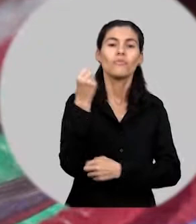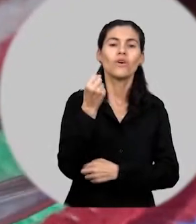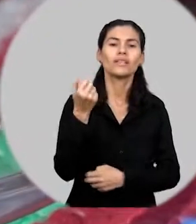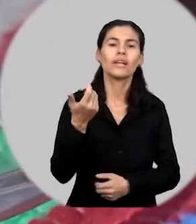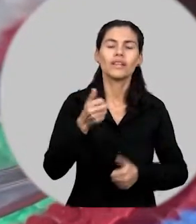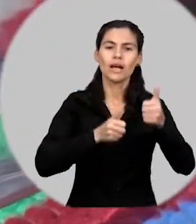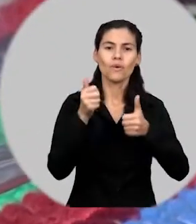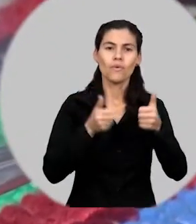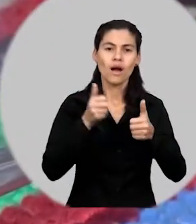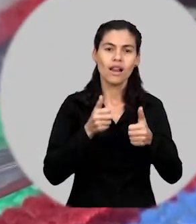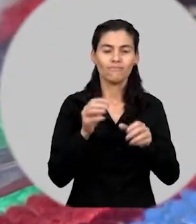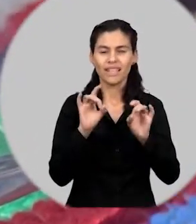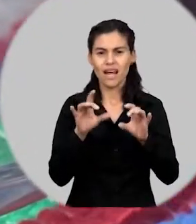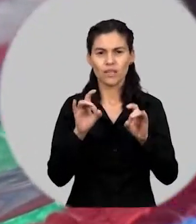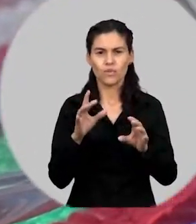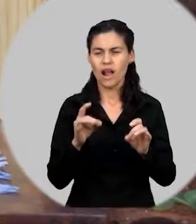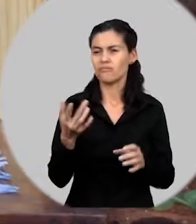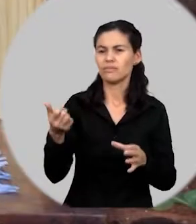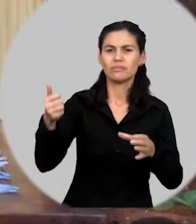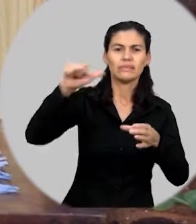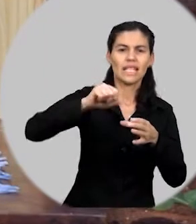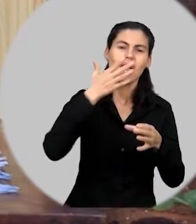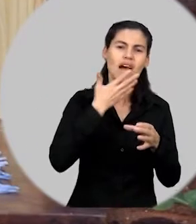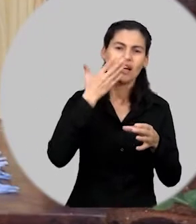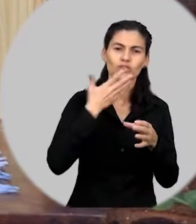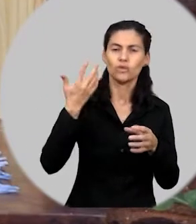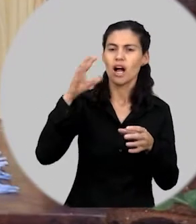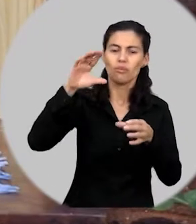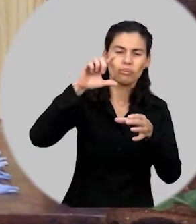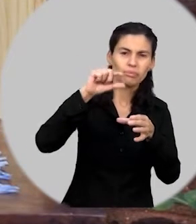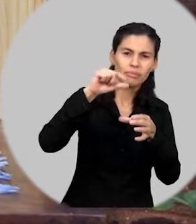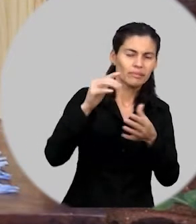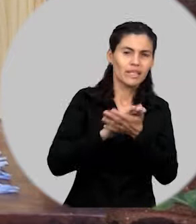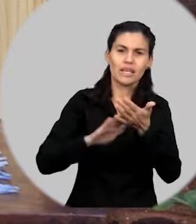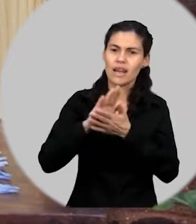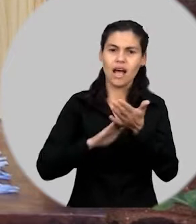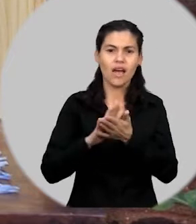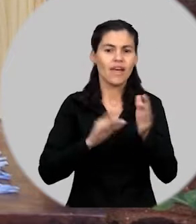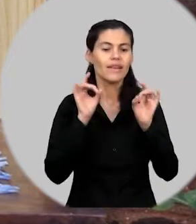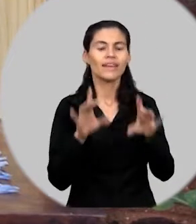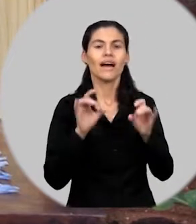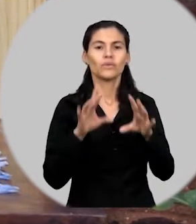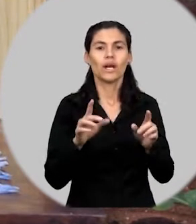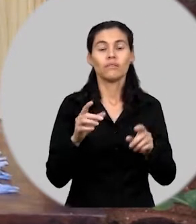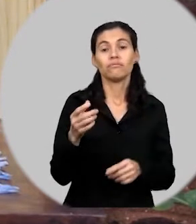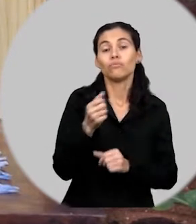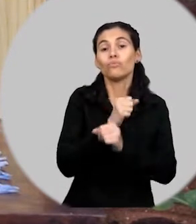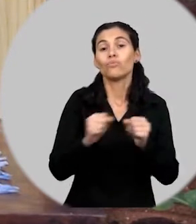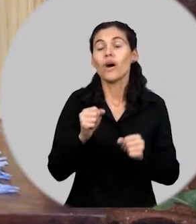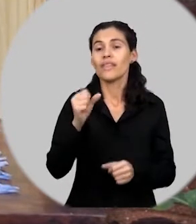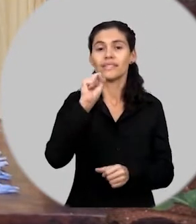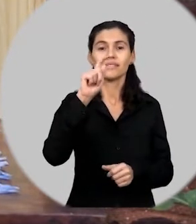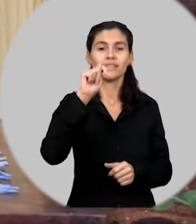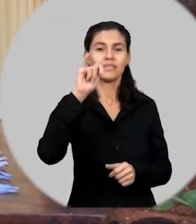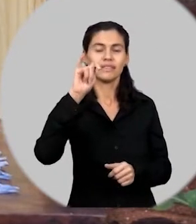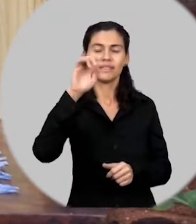Lo ideal siempre es consumir al natural sin utilizar azúcar ni edulcorante. Sí podríamos utilizar un